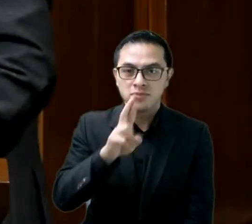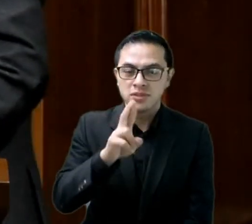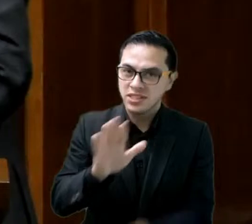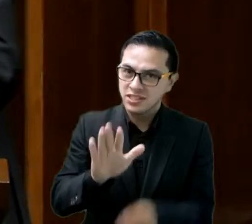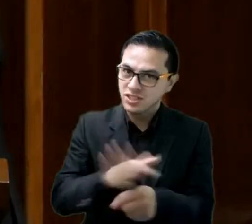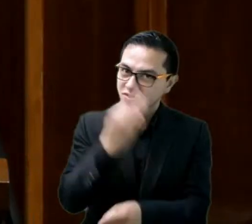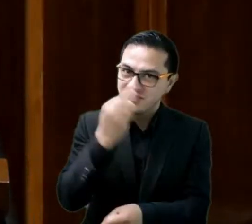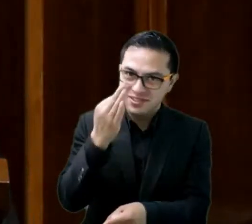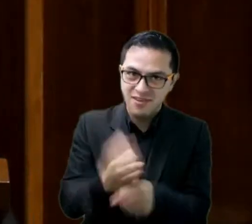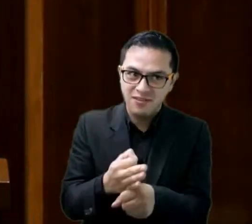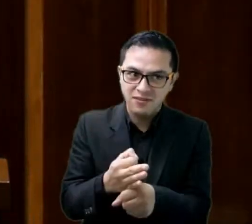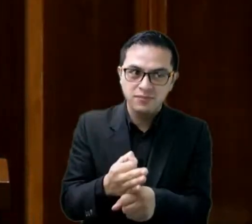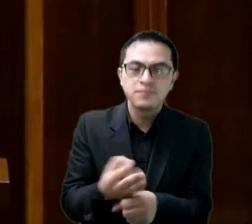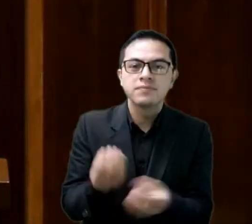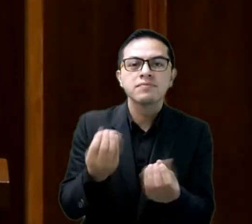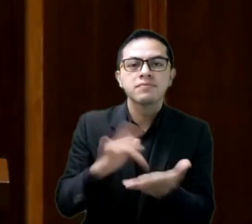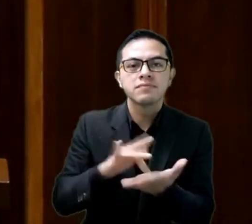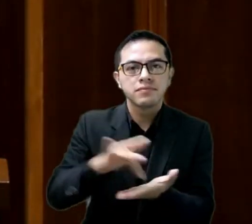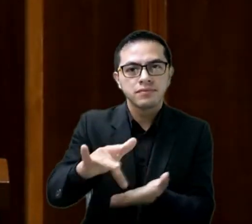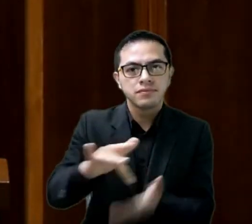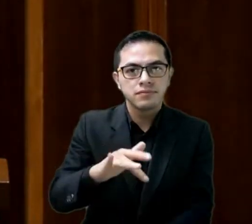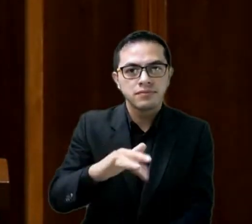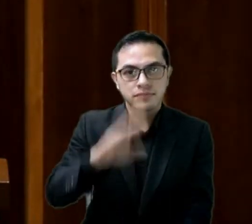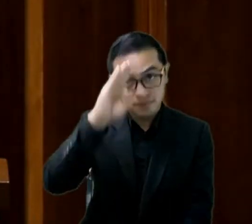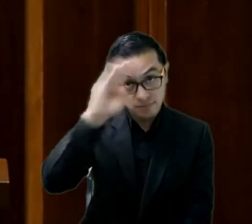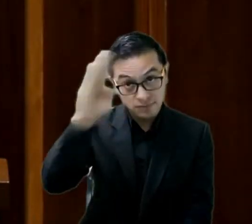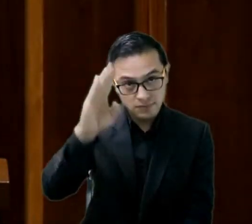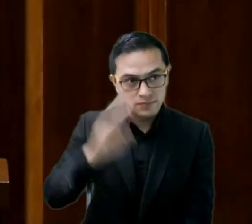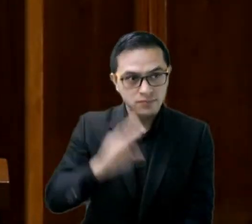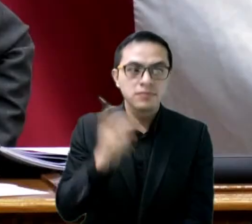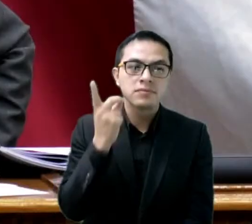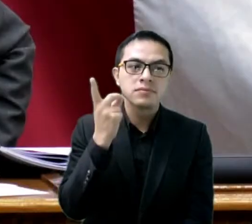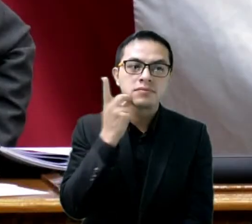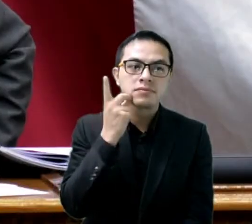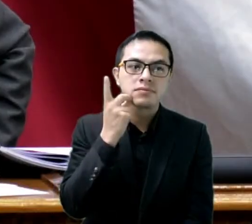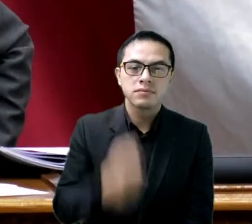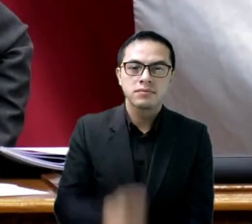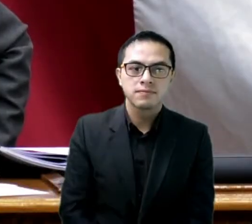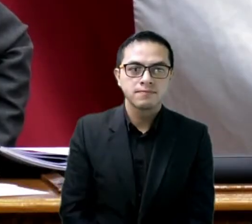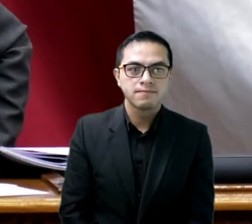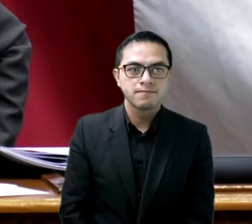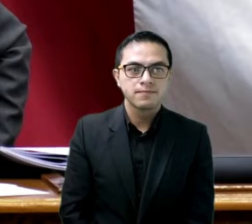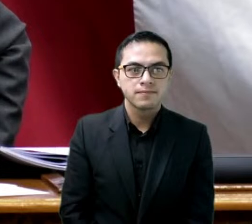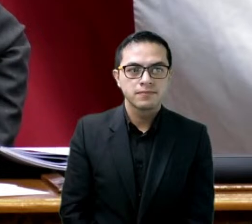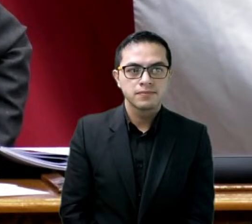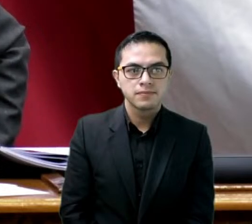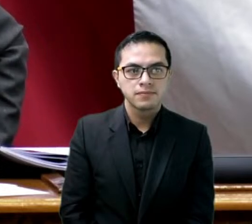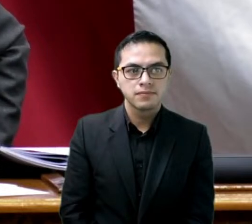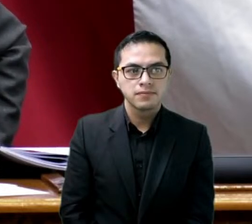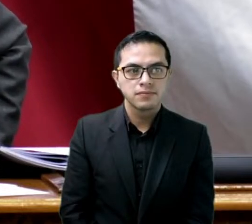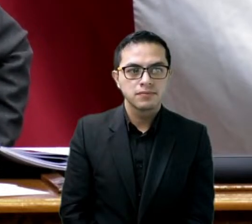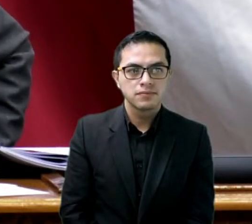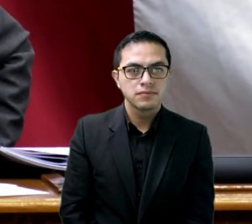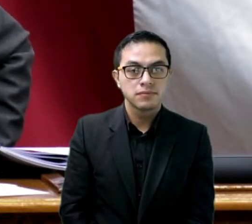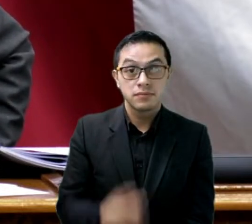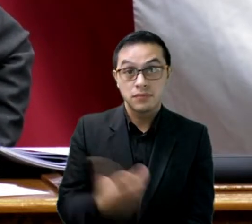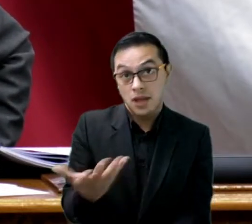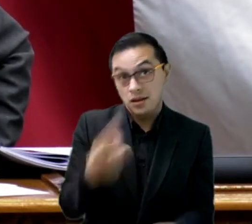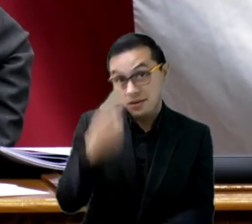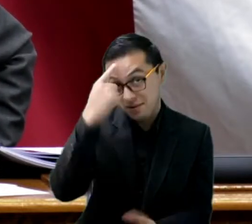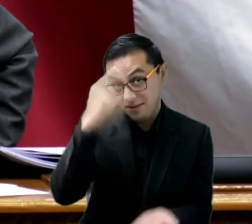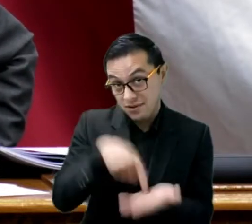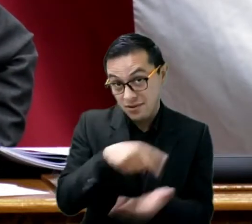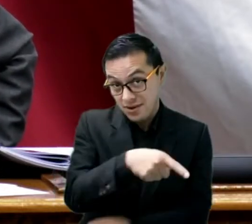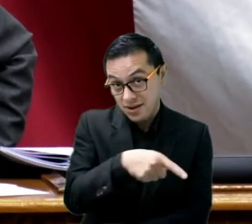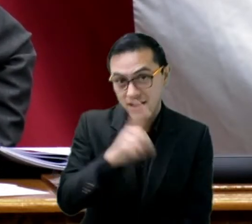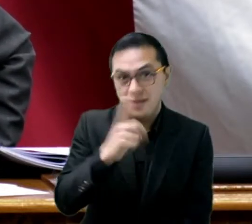regresar. Muchas gracias, señor diputado. Ya voy para abajo, ¿eh? Bien, pues Creo que sí aceptó el diputado Óscar González